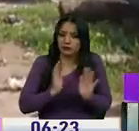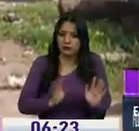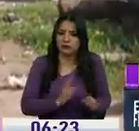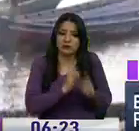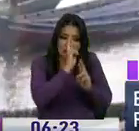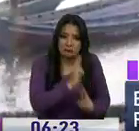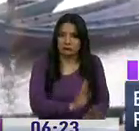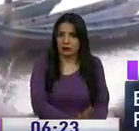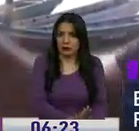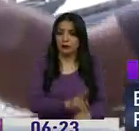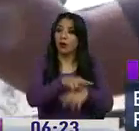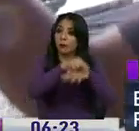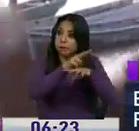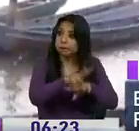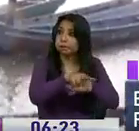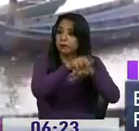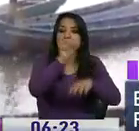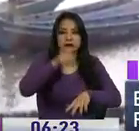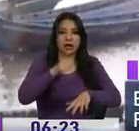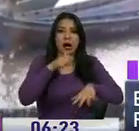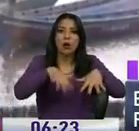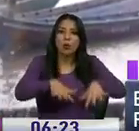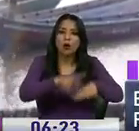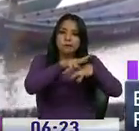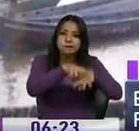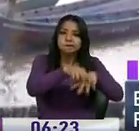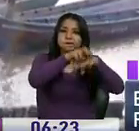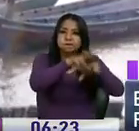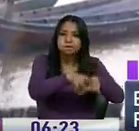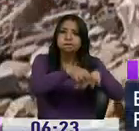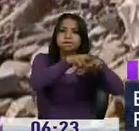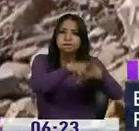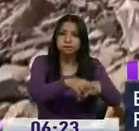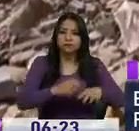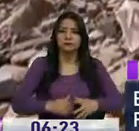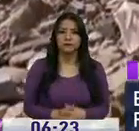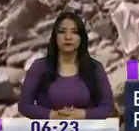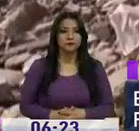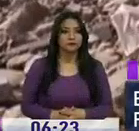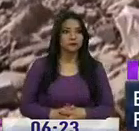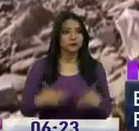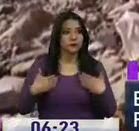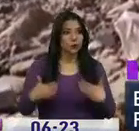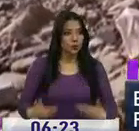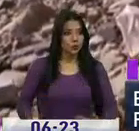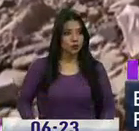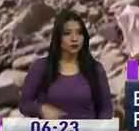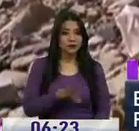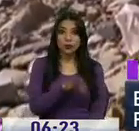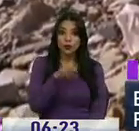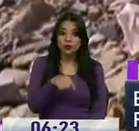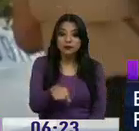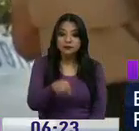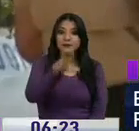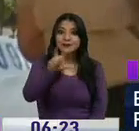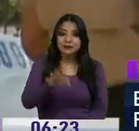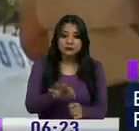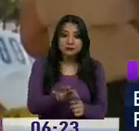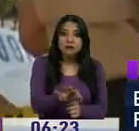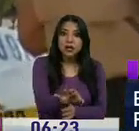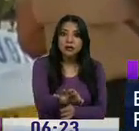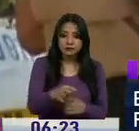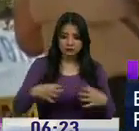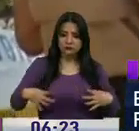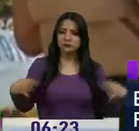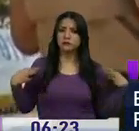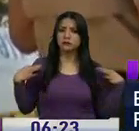flotando? Flotando andaba flotando el muerto. El cuerpo, localizado a 300 metros de la orilla, estaba con ropa